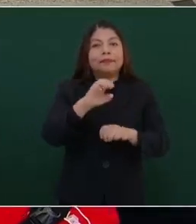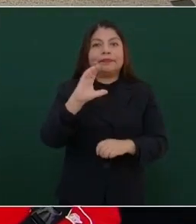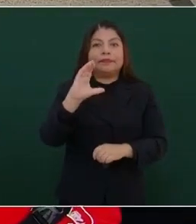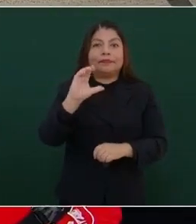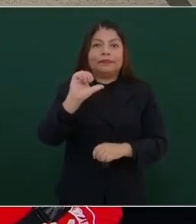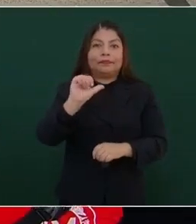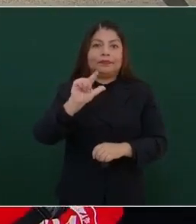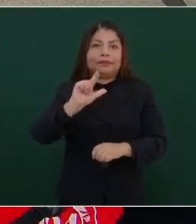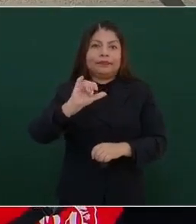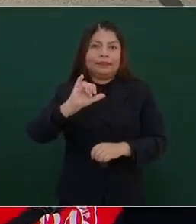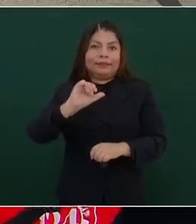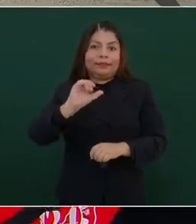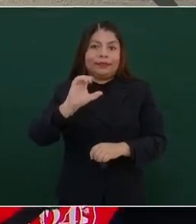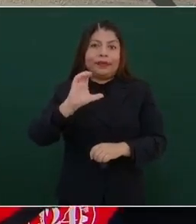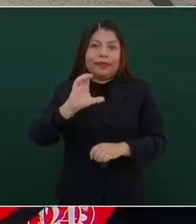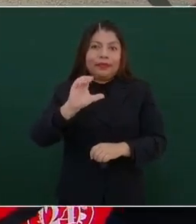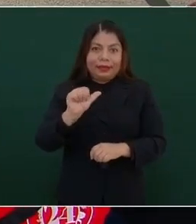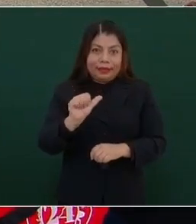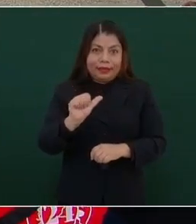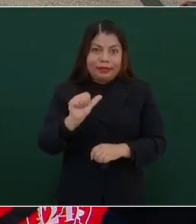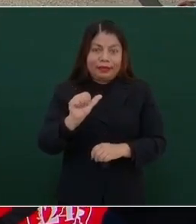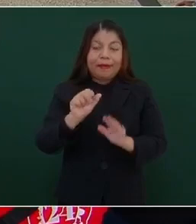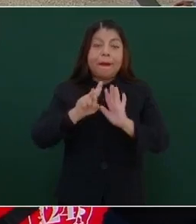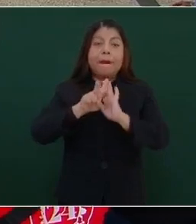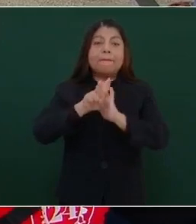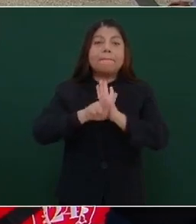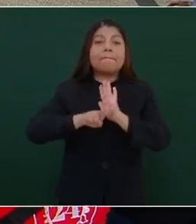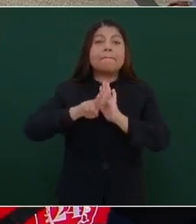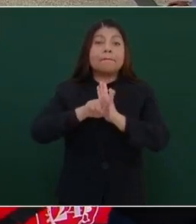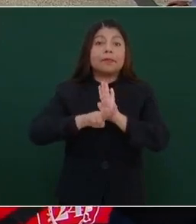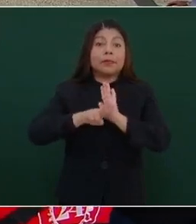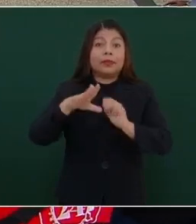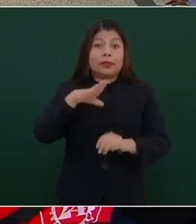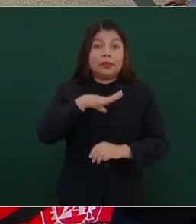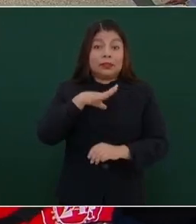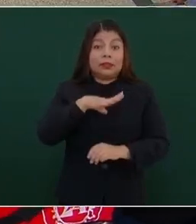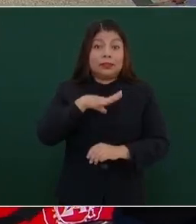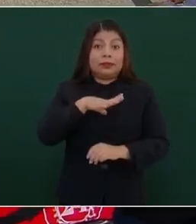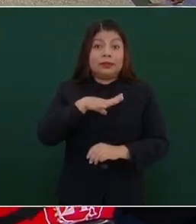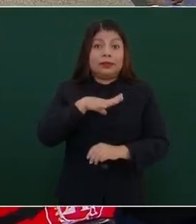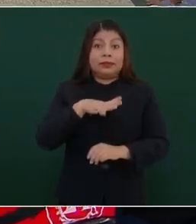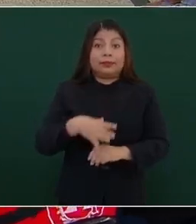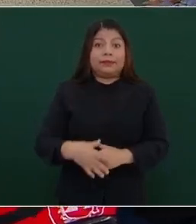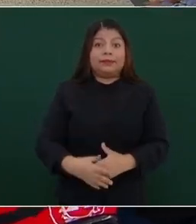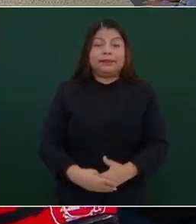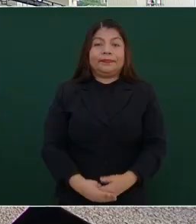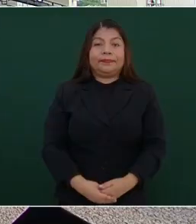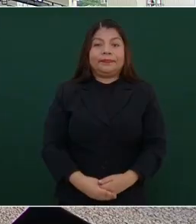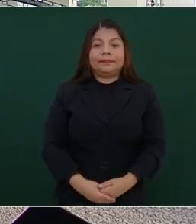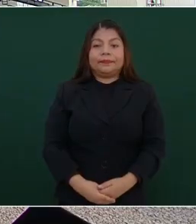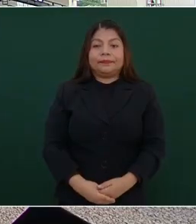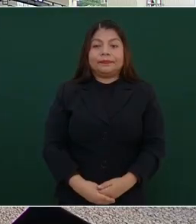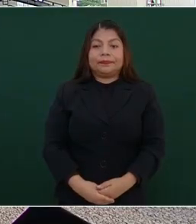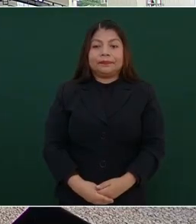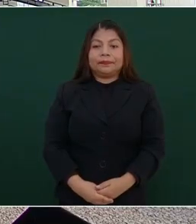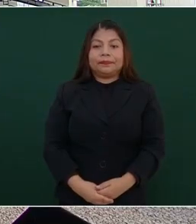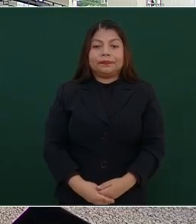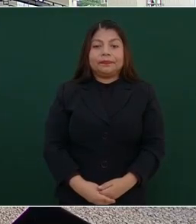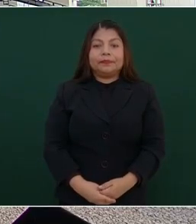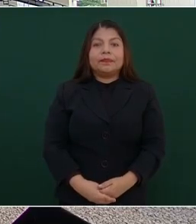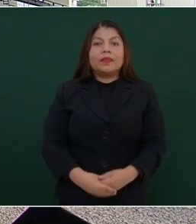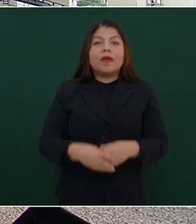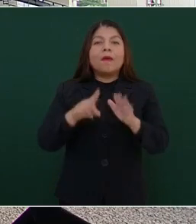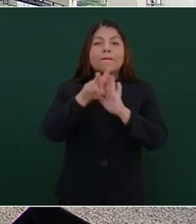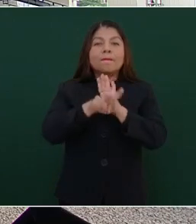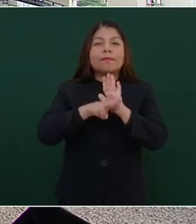hay un video, no sé si lo tenemos, el último